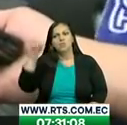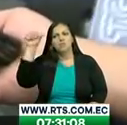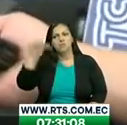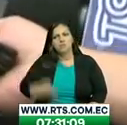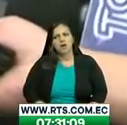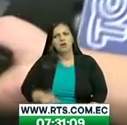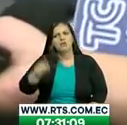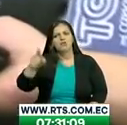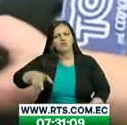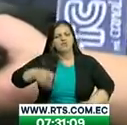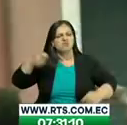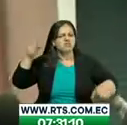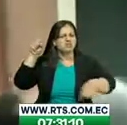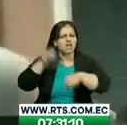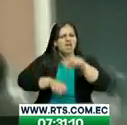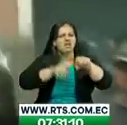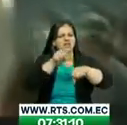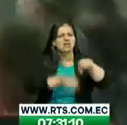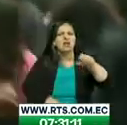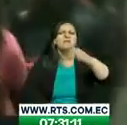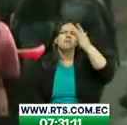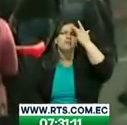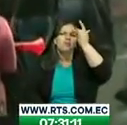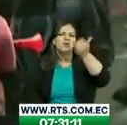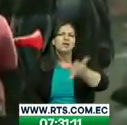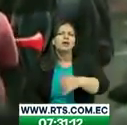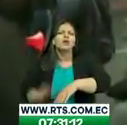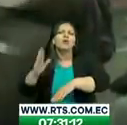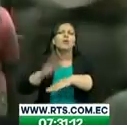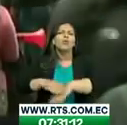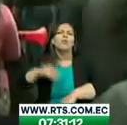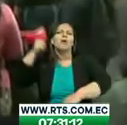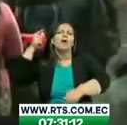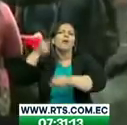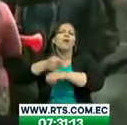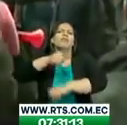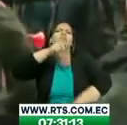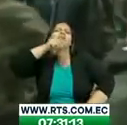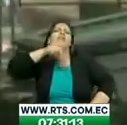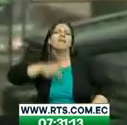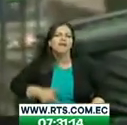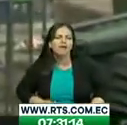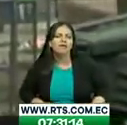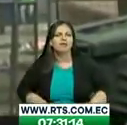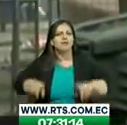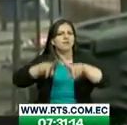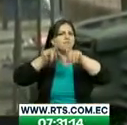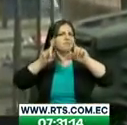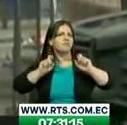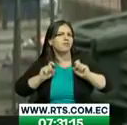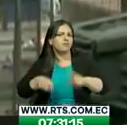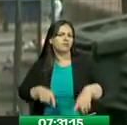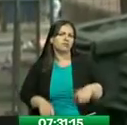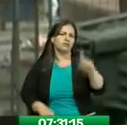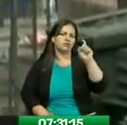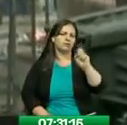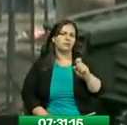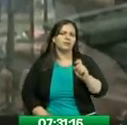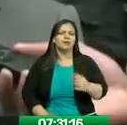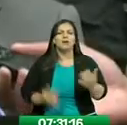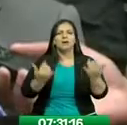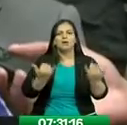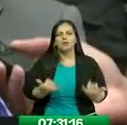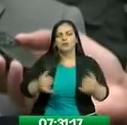detrás de estas manifestaciones. Las autoridades indicaron que fueron presentadas hace algunos días varias pruebas para facilitar la